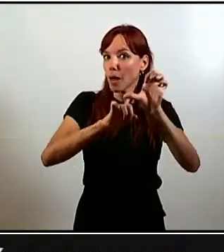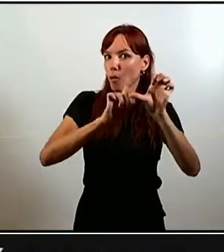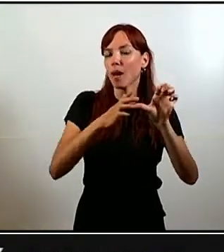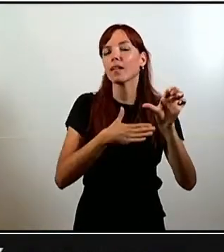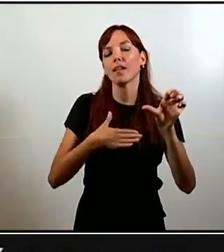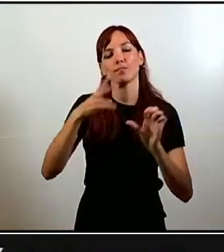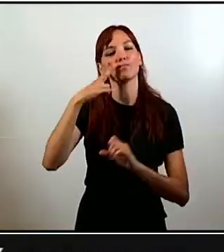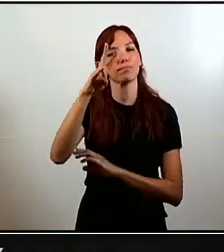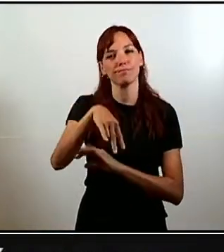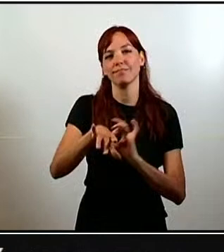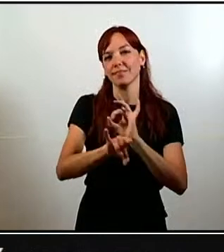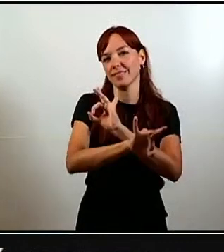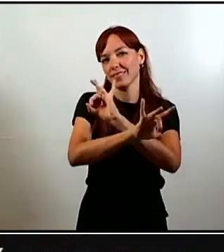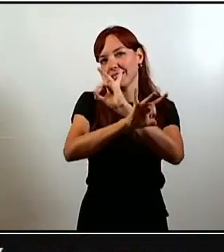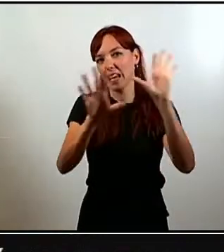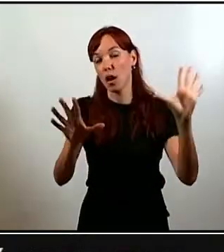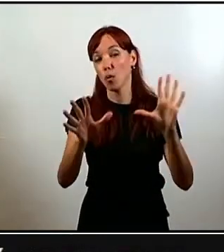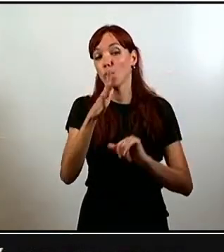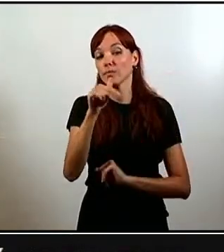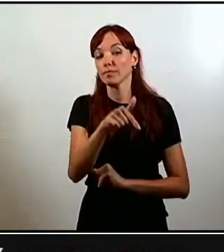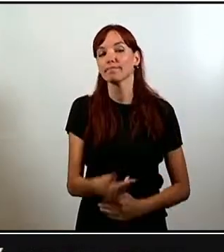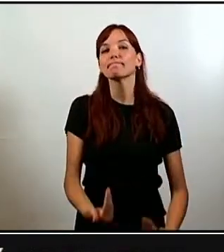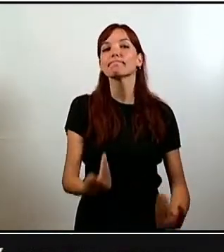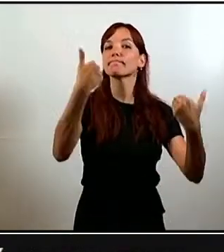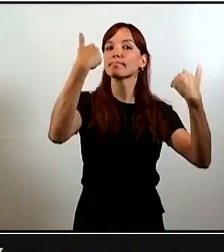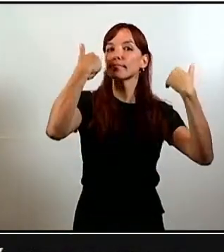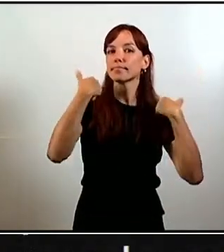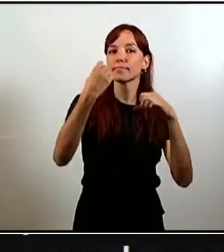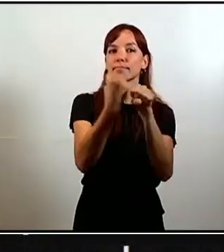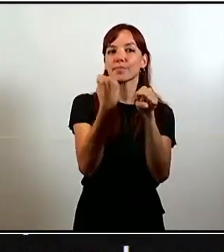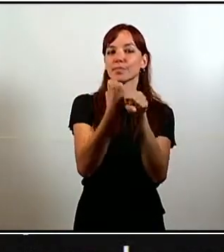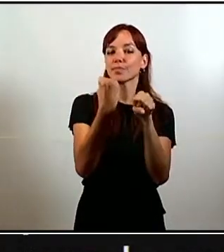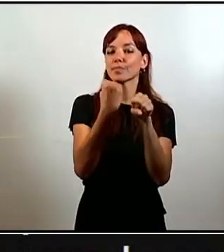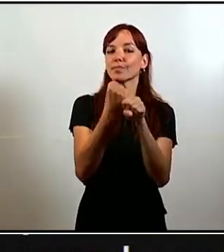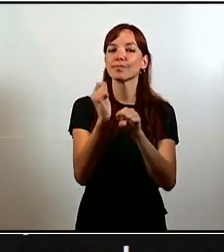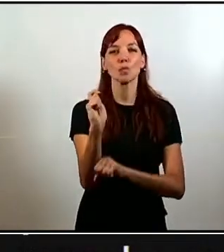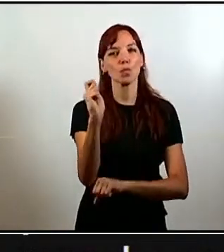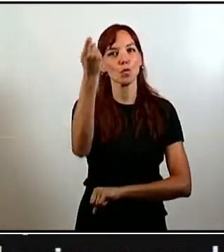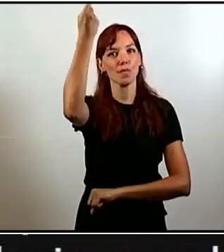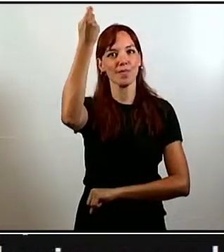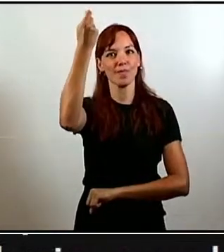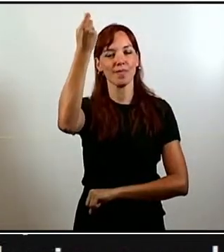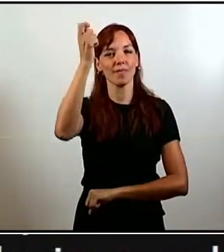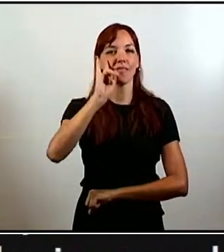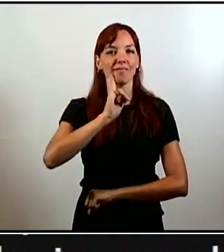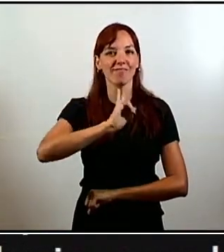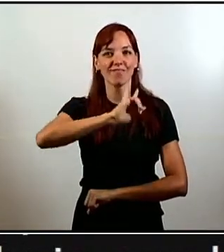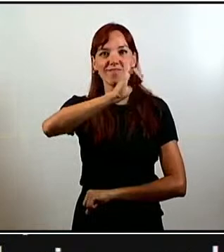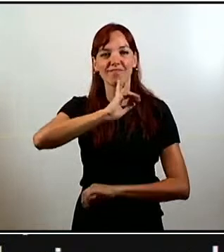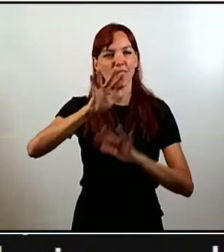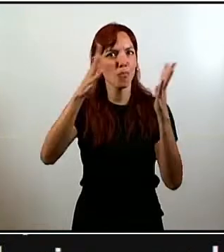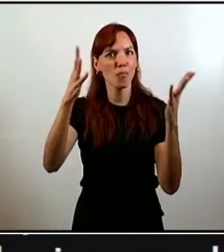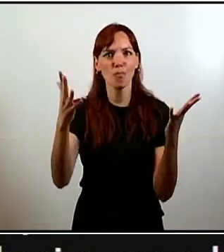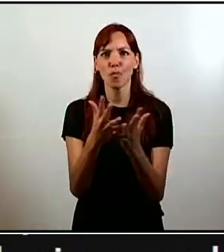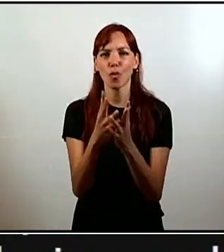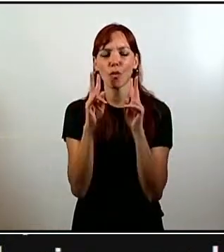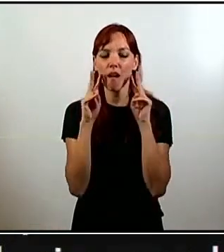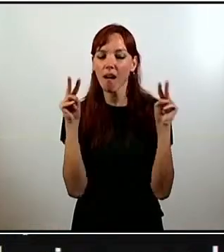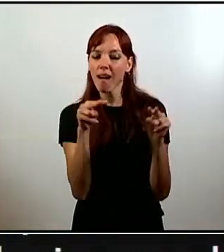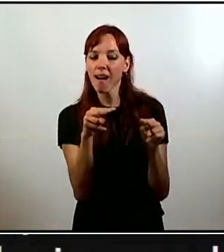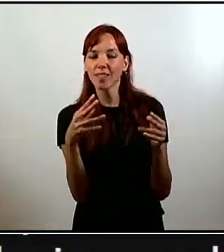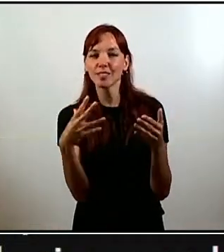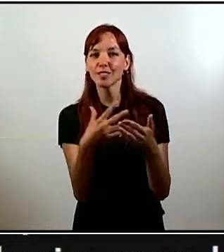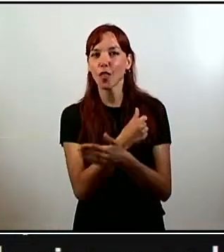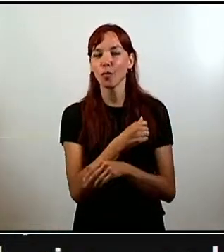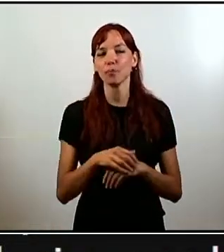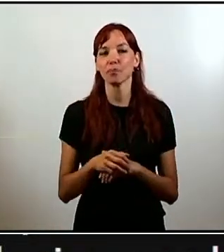puede ser de otra manera, a los responsables de un trabajo que ha conseguido maravillar a todo el mundo.